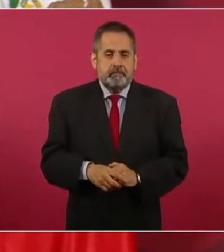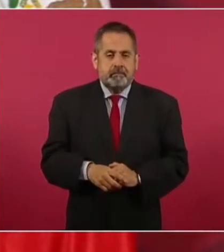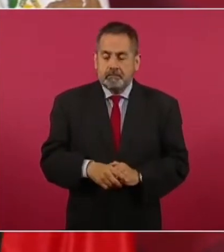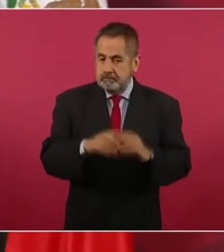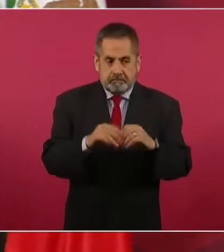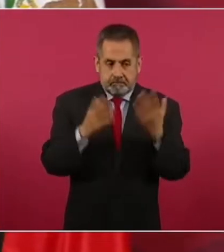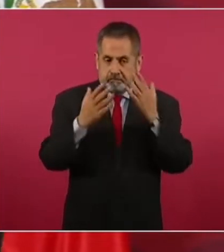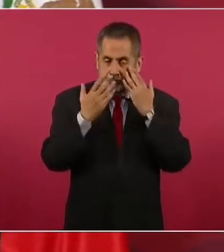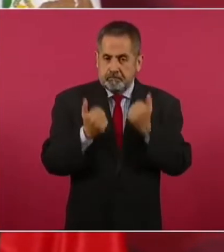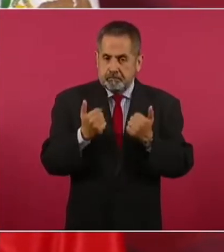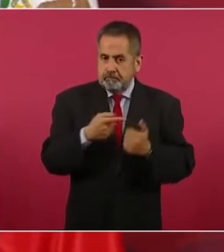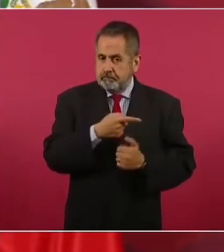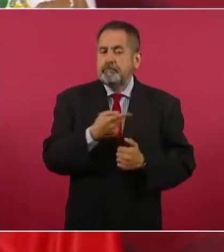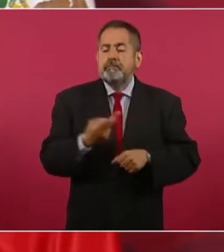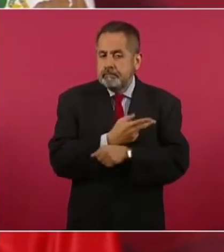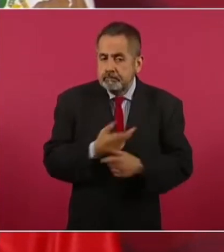claro.